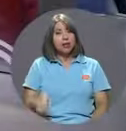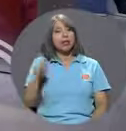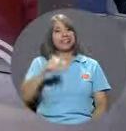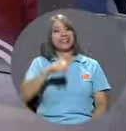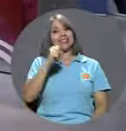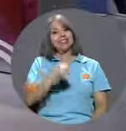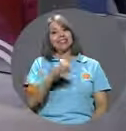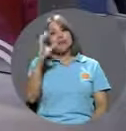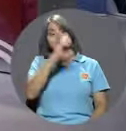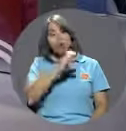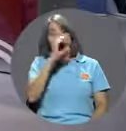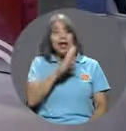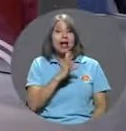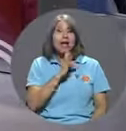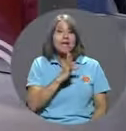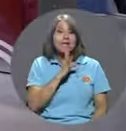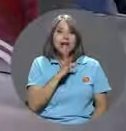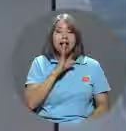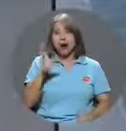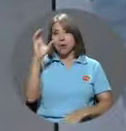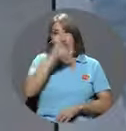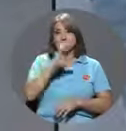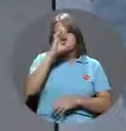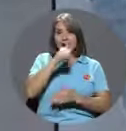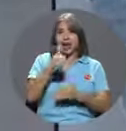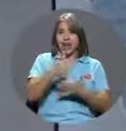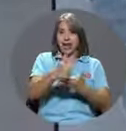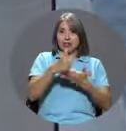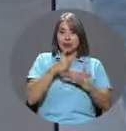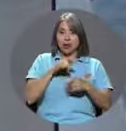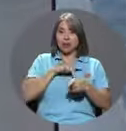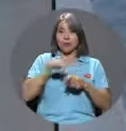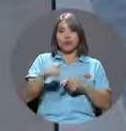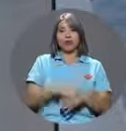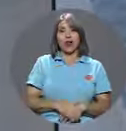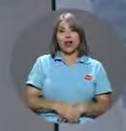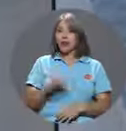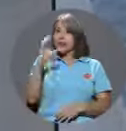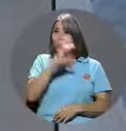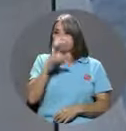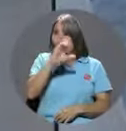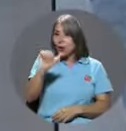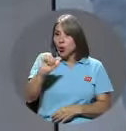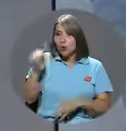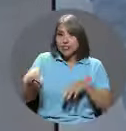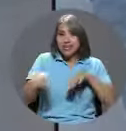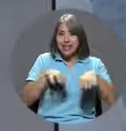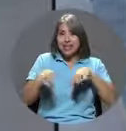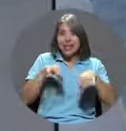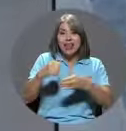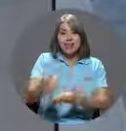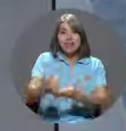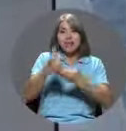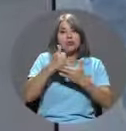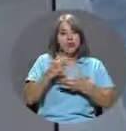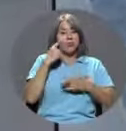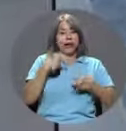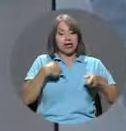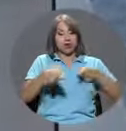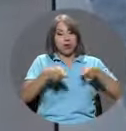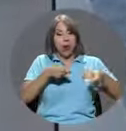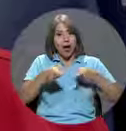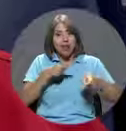buscar, ¿verdad? Hablarlo, buscar, como ustedes dicen, ayuda profesional, buscar otro tipo de actividades que me puedan ayudar a